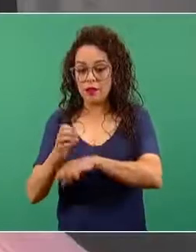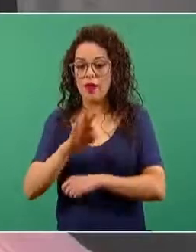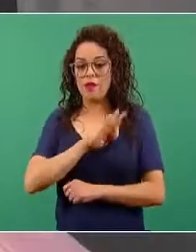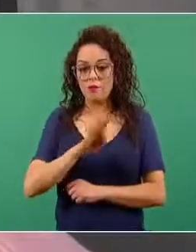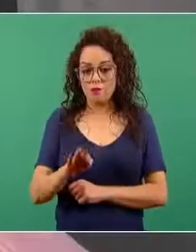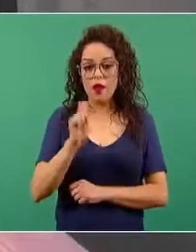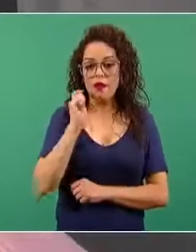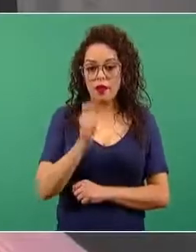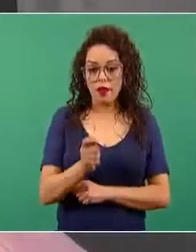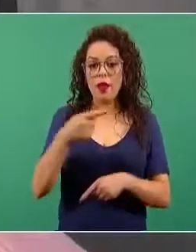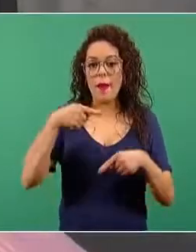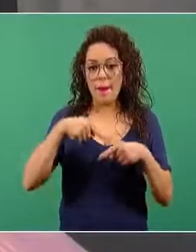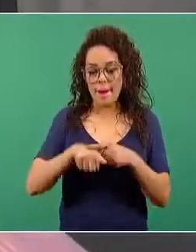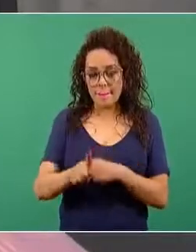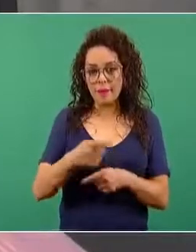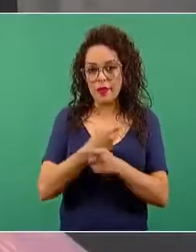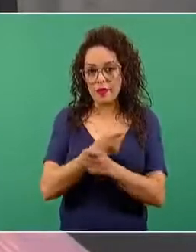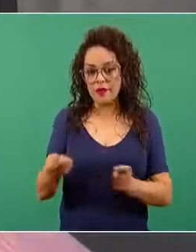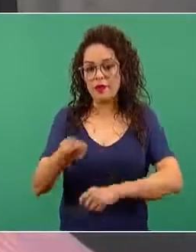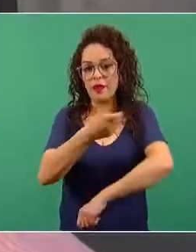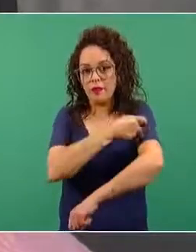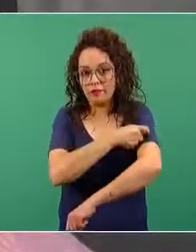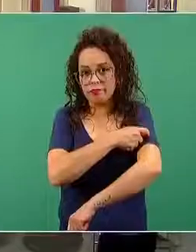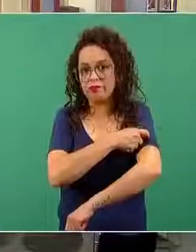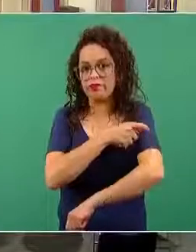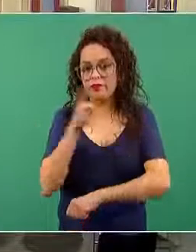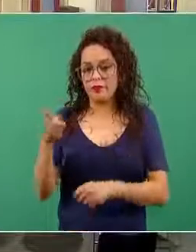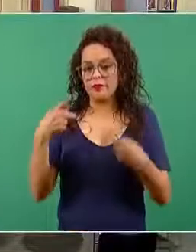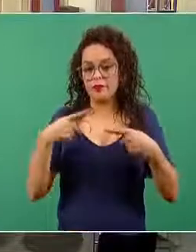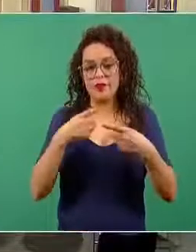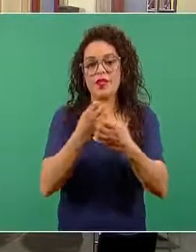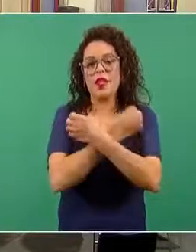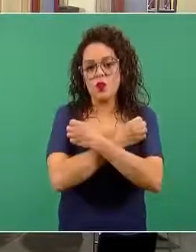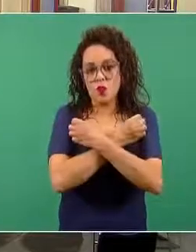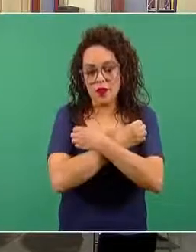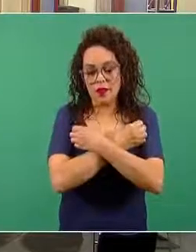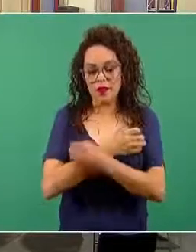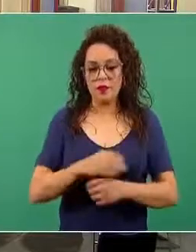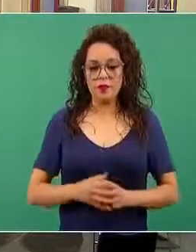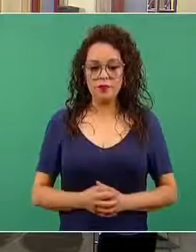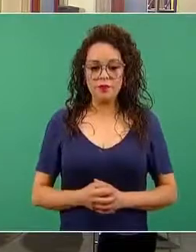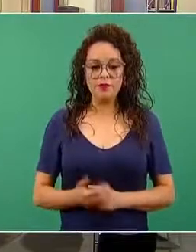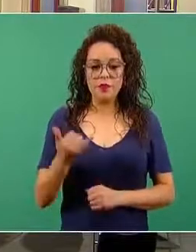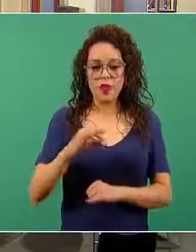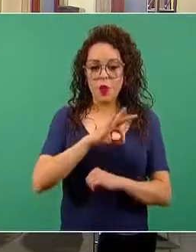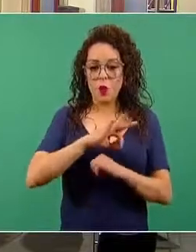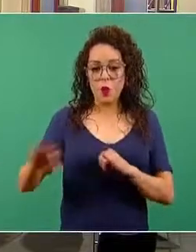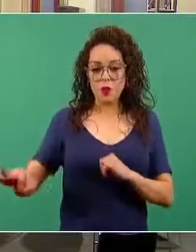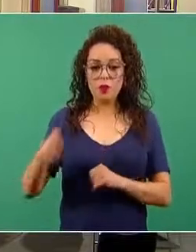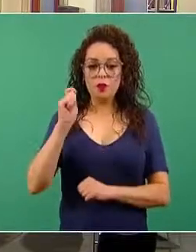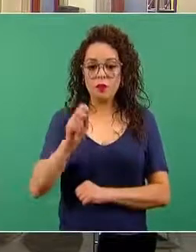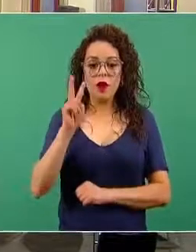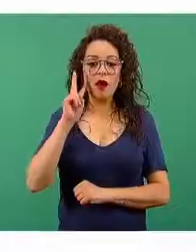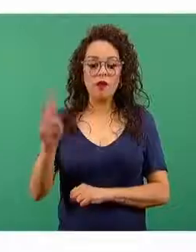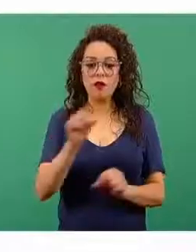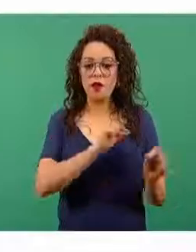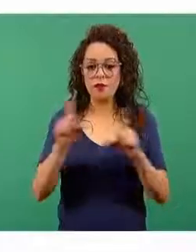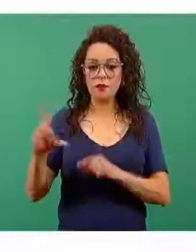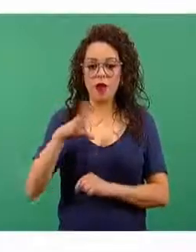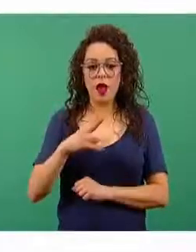personal educativo con este propósito. Y las personas adultas mayores, finalmente en esta diapositiva, tenemos